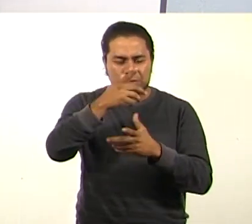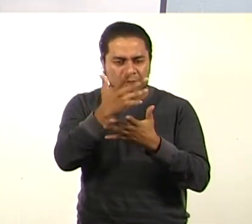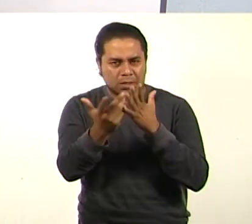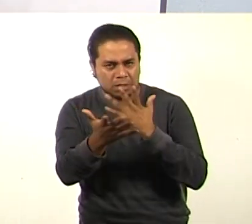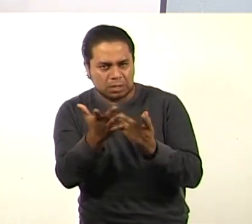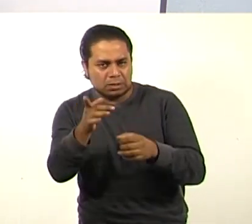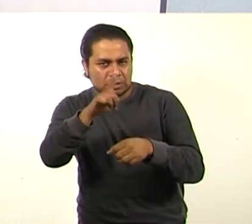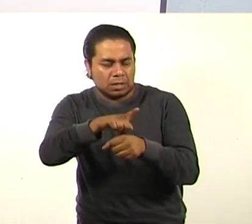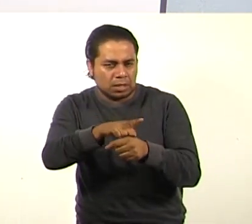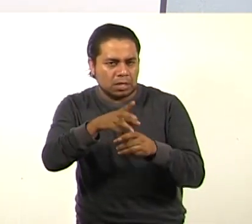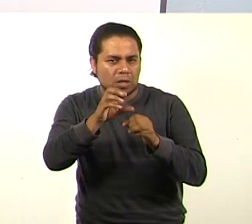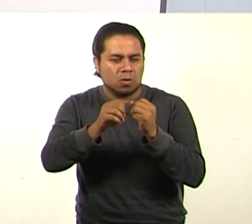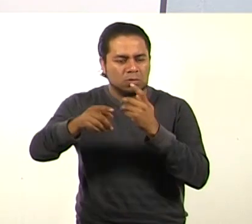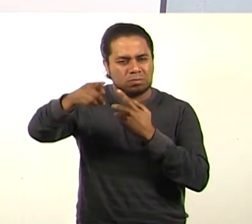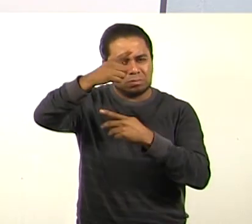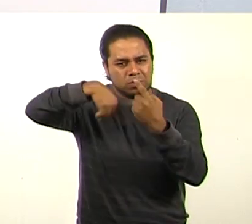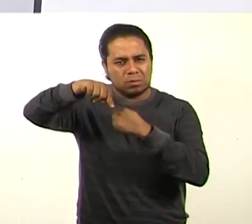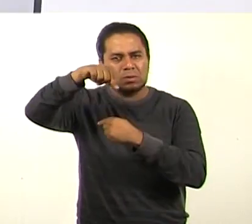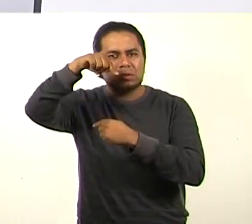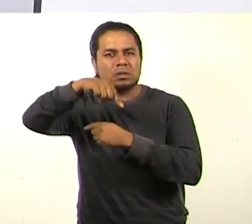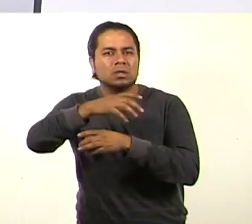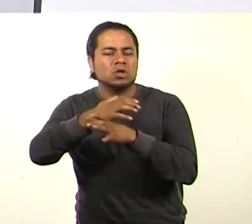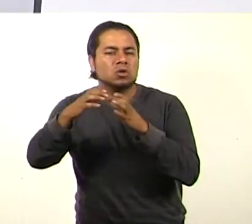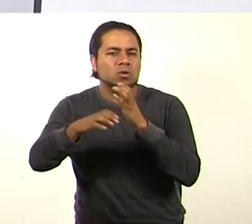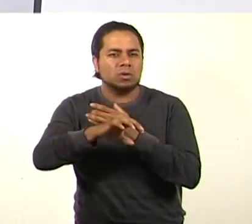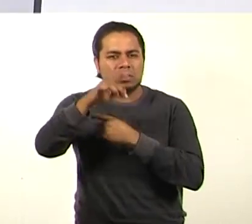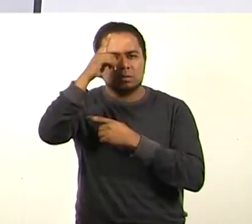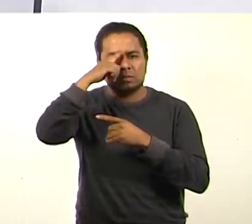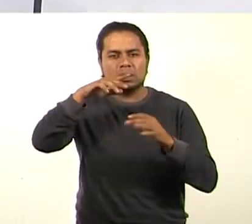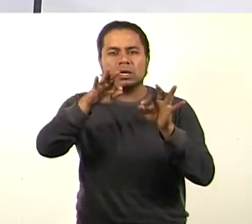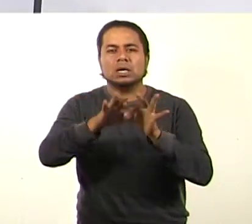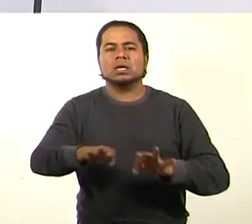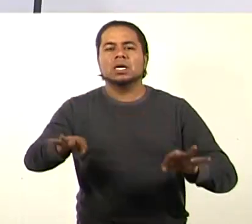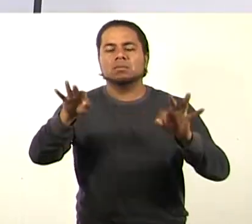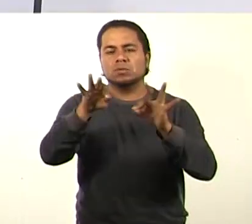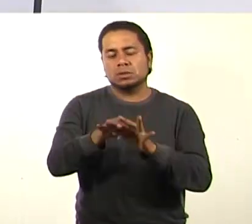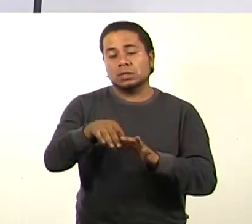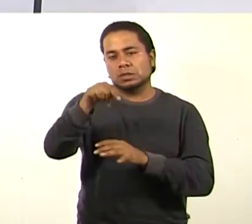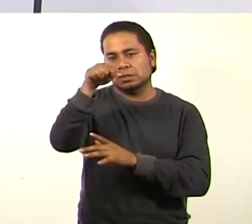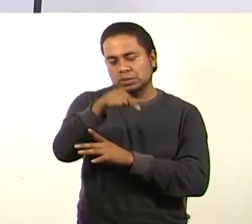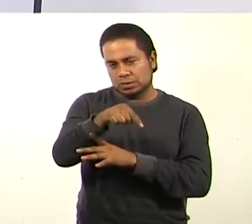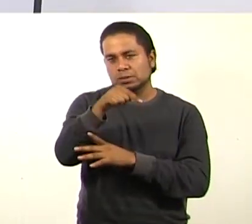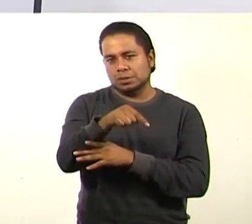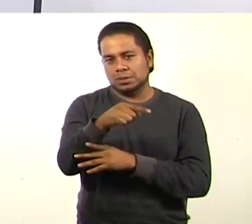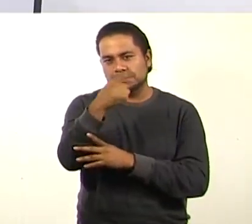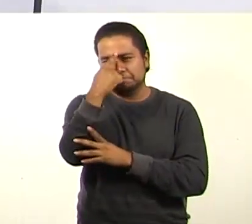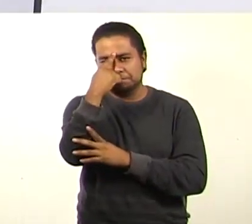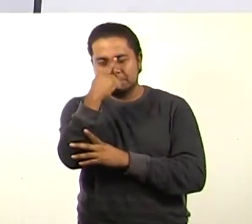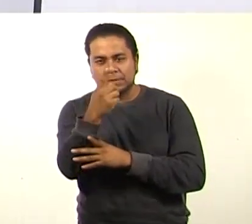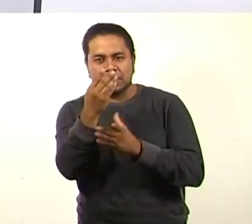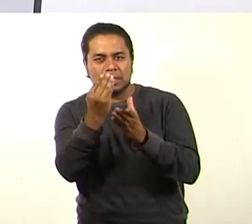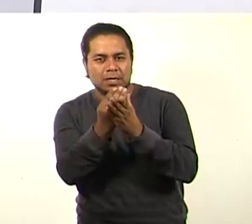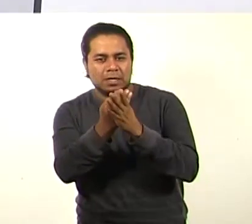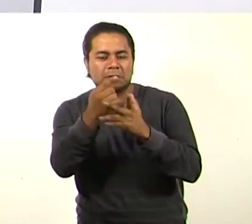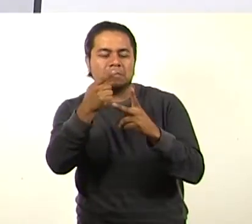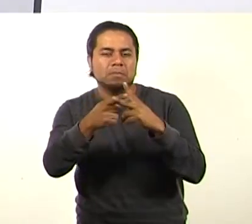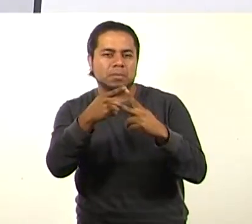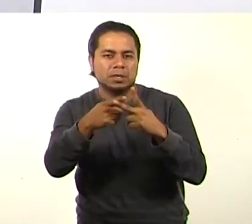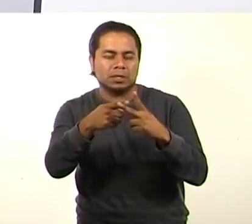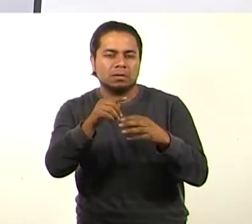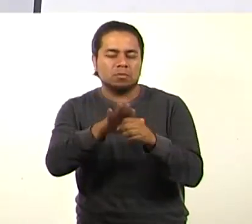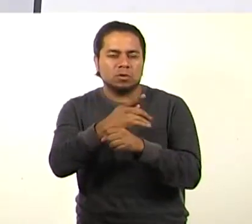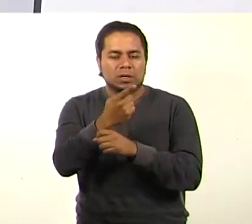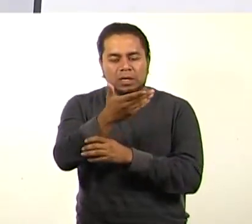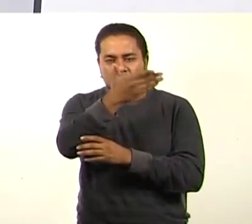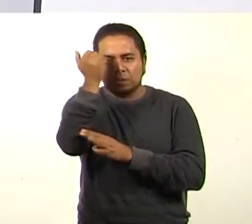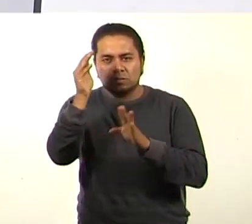todo lo que nos rodea y además apreciar la importancia que tiene precisamente porque no conocemos el